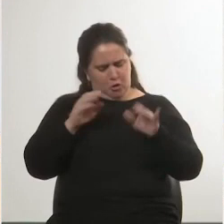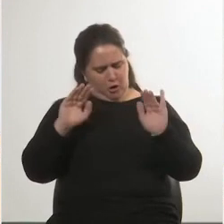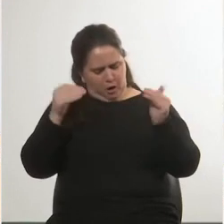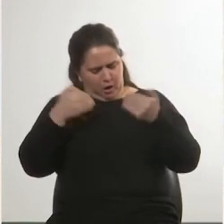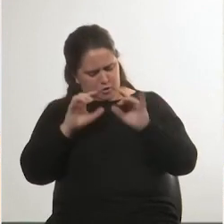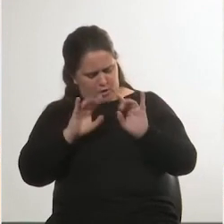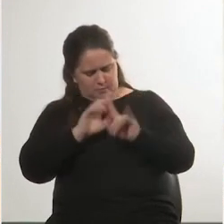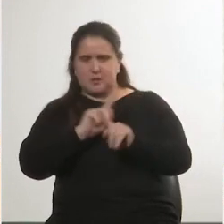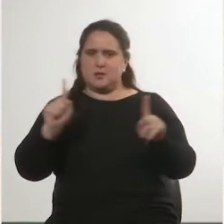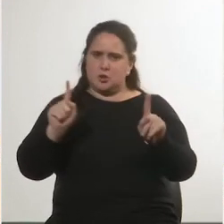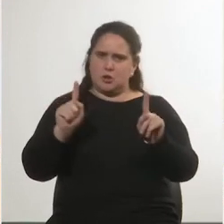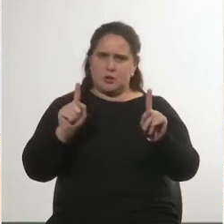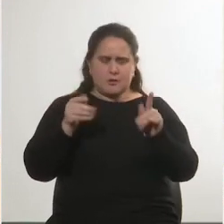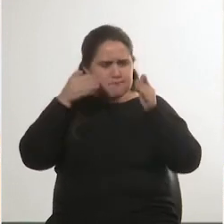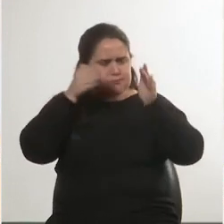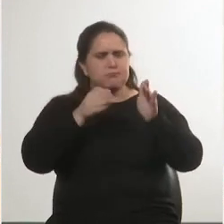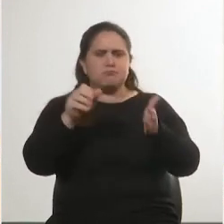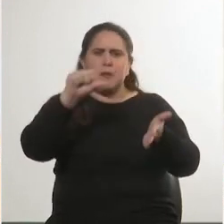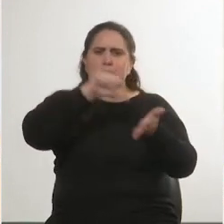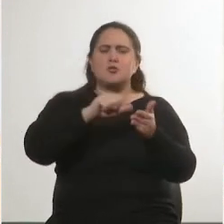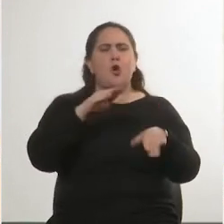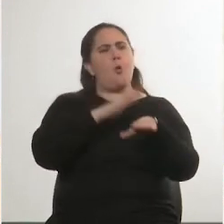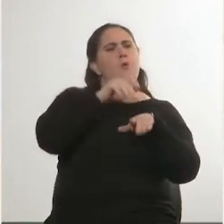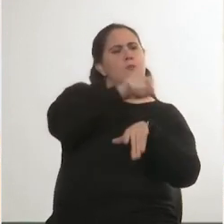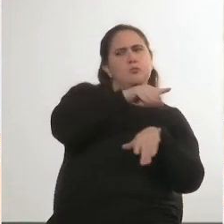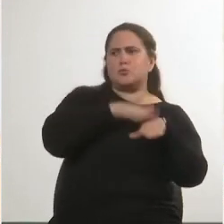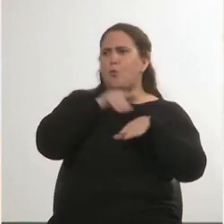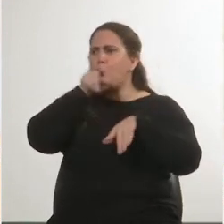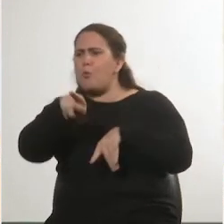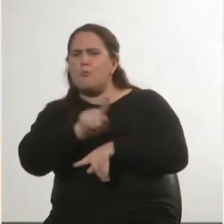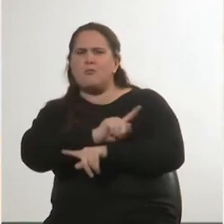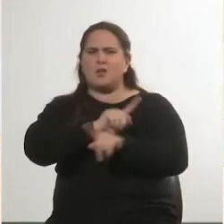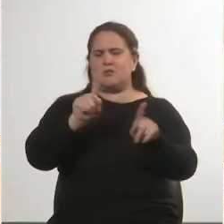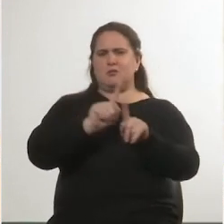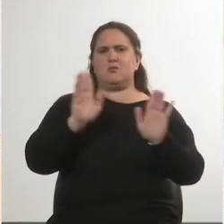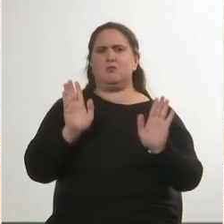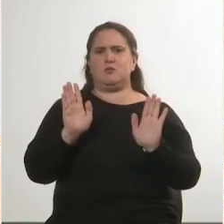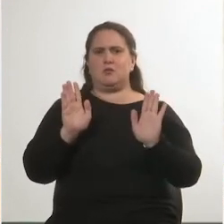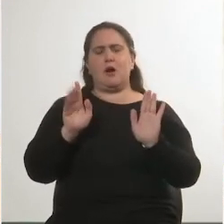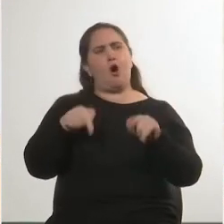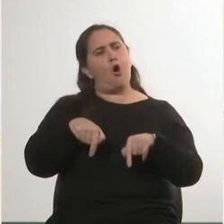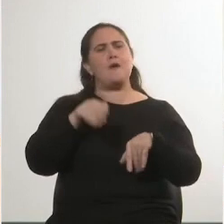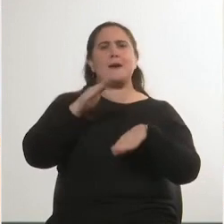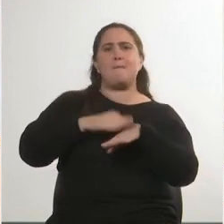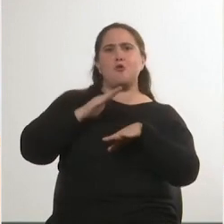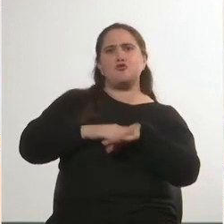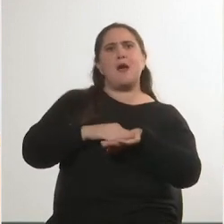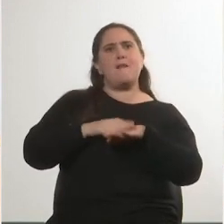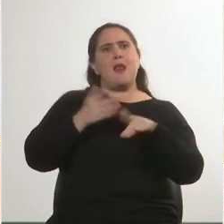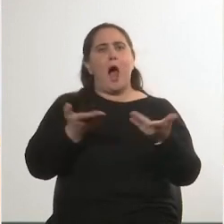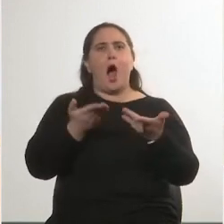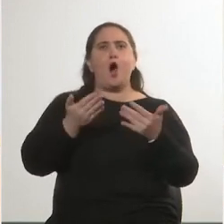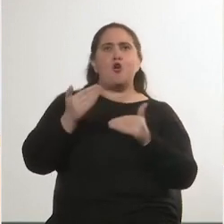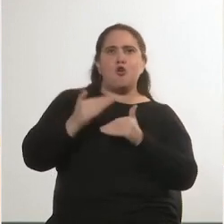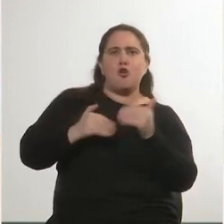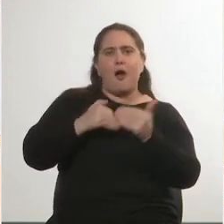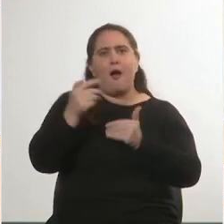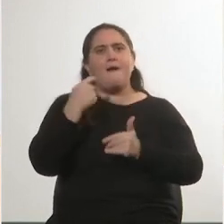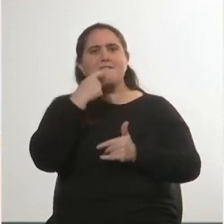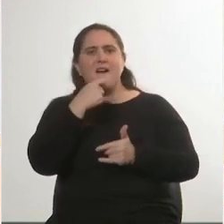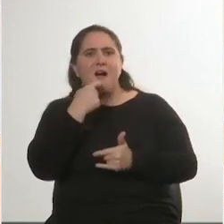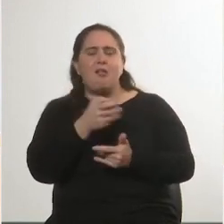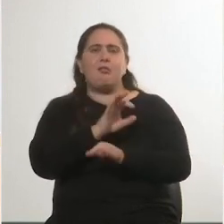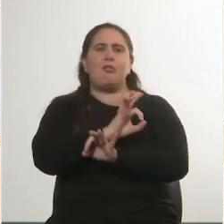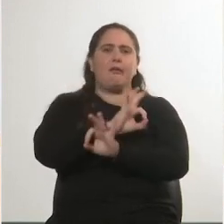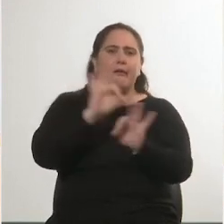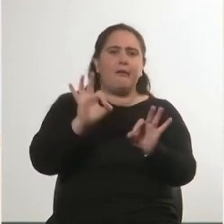no pretendiendo echarnos culpas. ¿Quién es el responsable de que hoy no tengamos la infraestructura